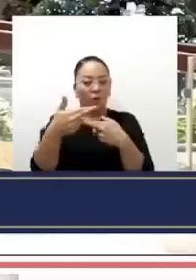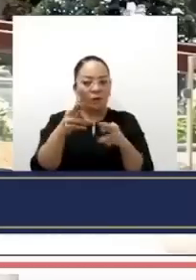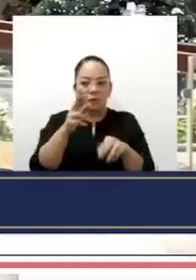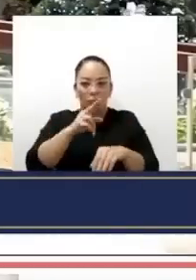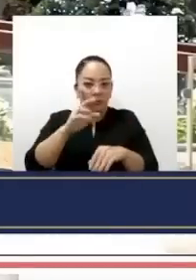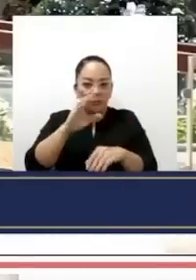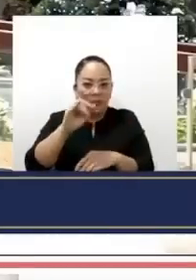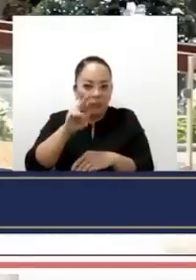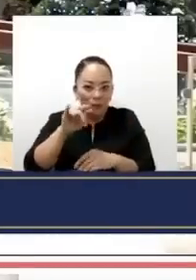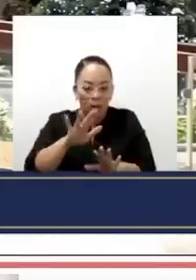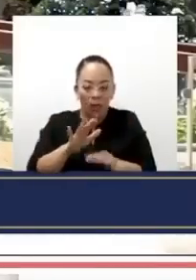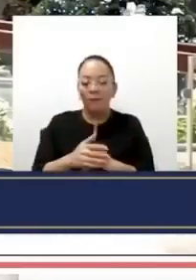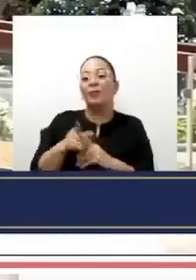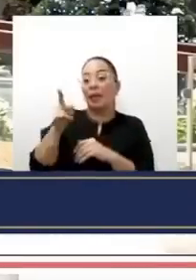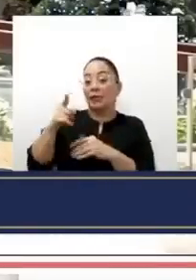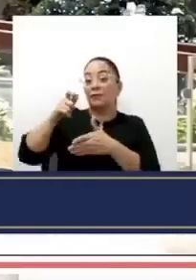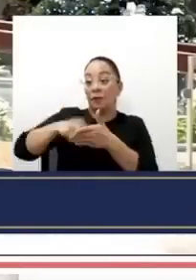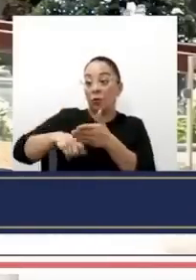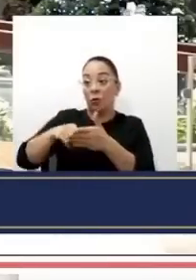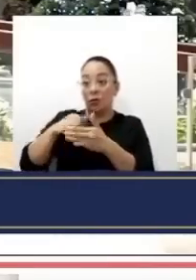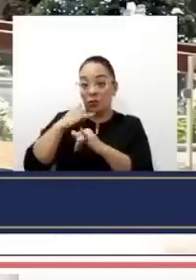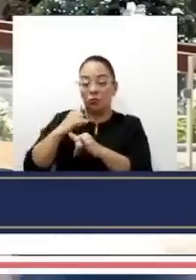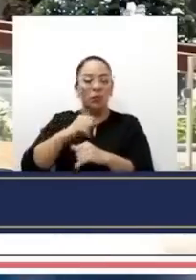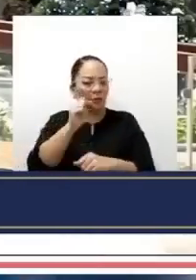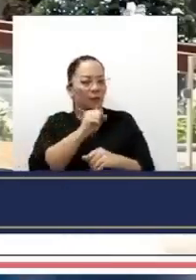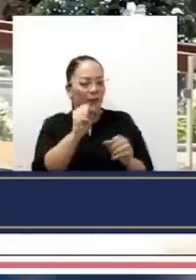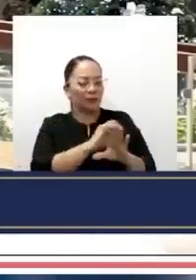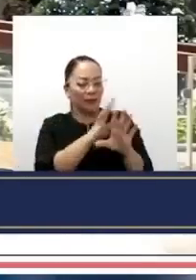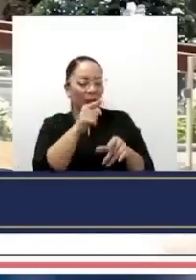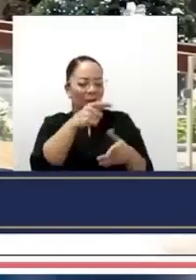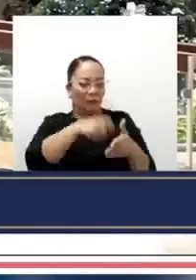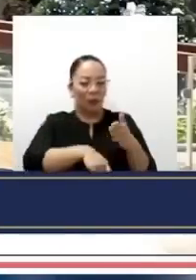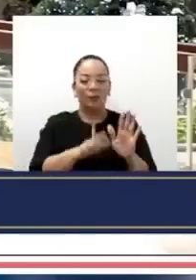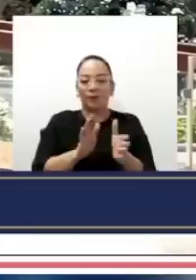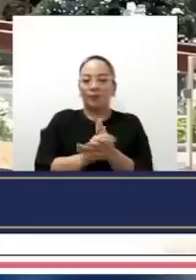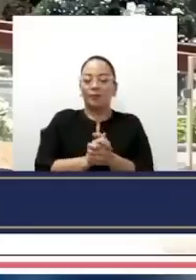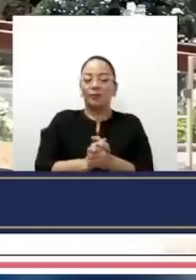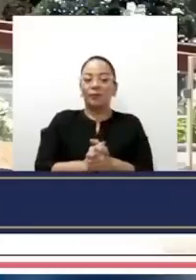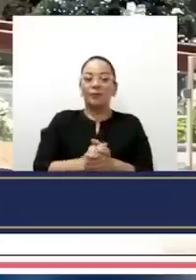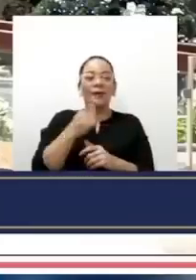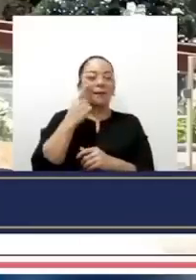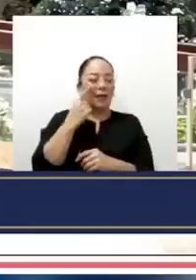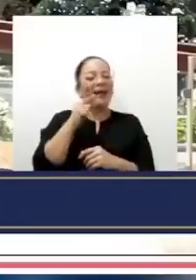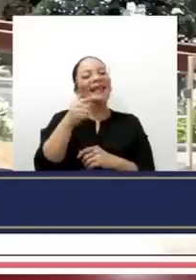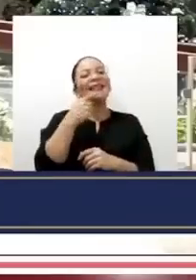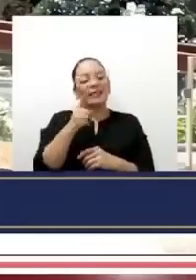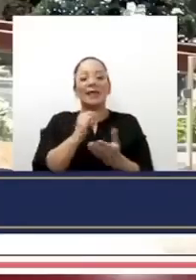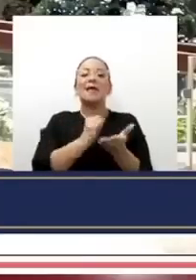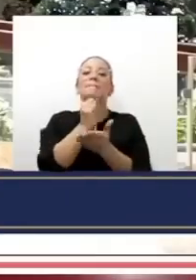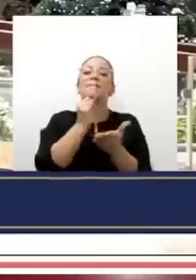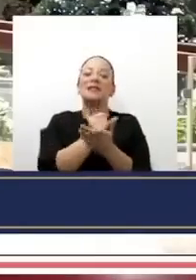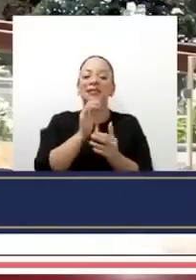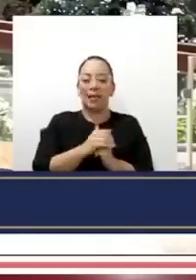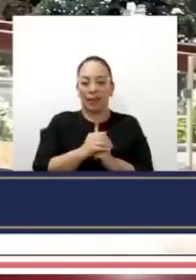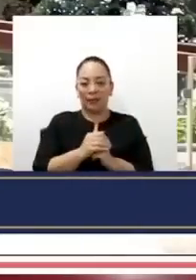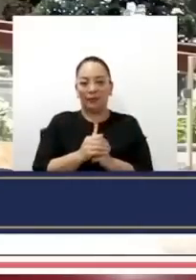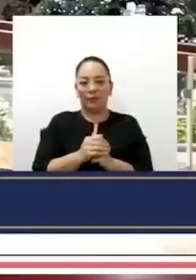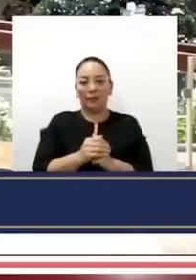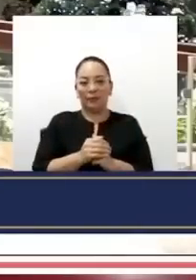Por lo menos ese sí firmó la denuncia. Ah, no, sí, él la firmó. Sí. Entonces él dice, investiguen esto, y